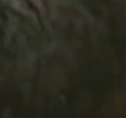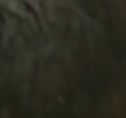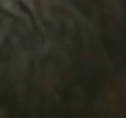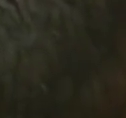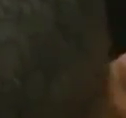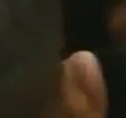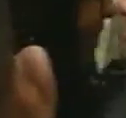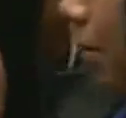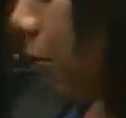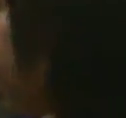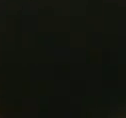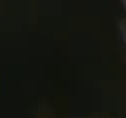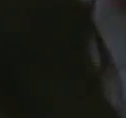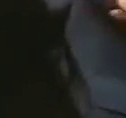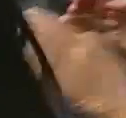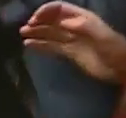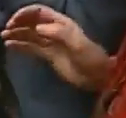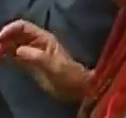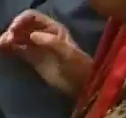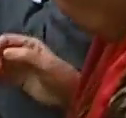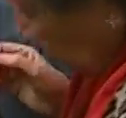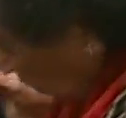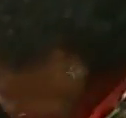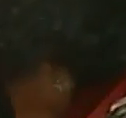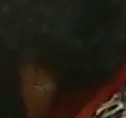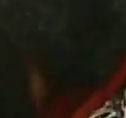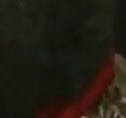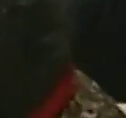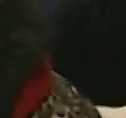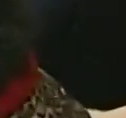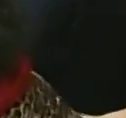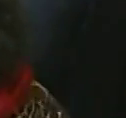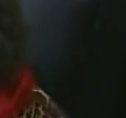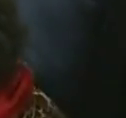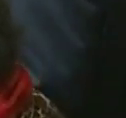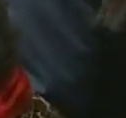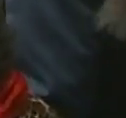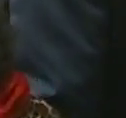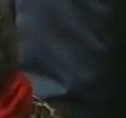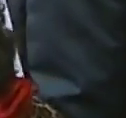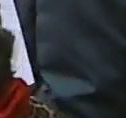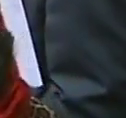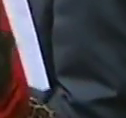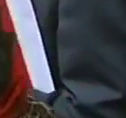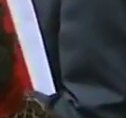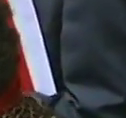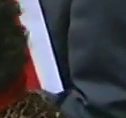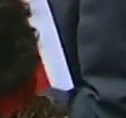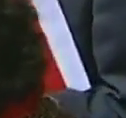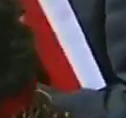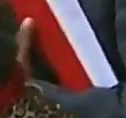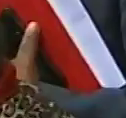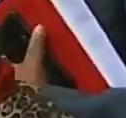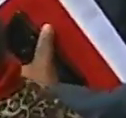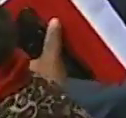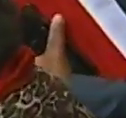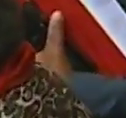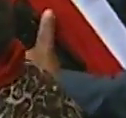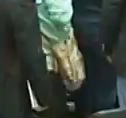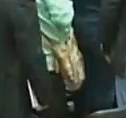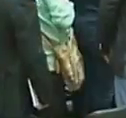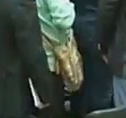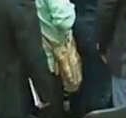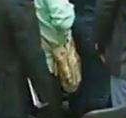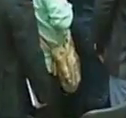como la ley que convoca el entendimiento, donde todos tenemos participación y somos responsables